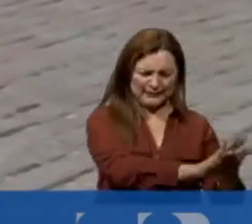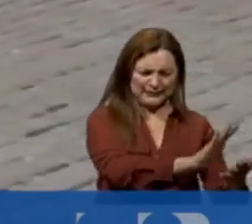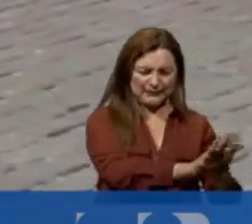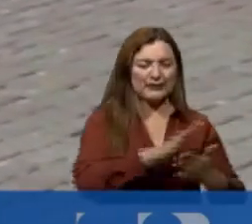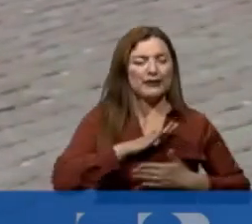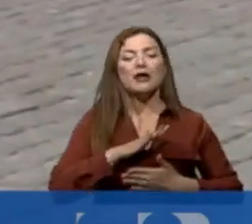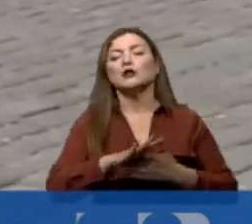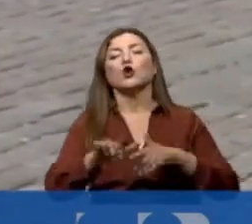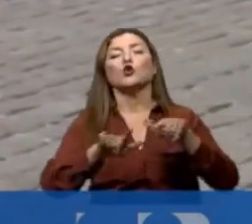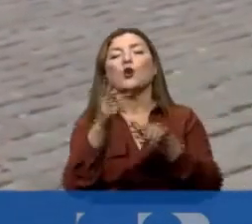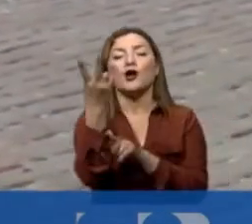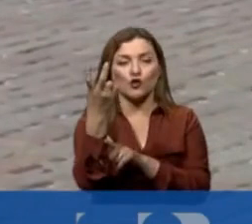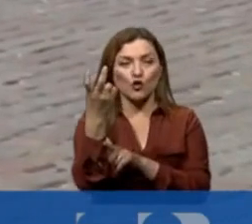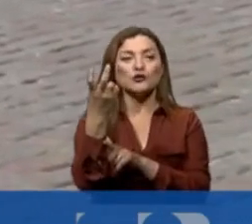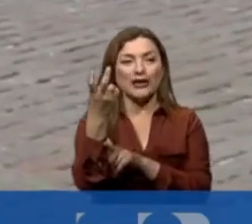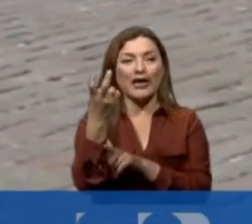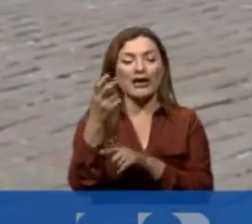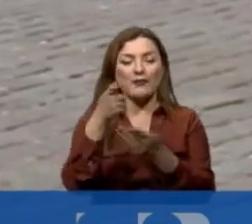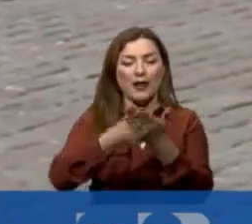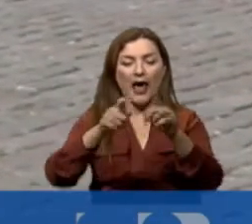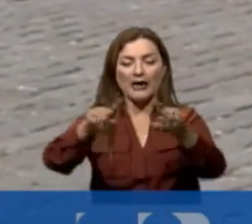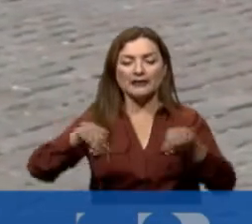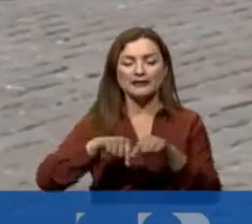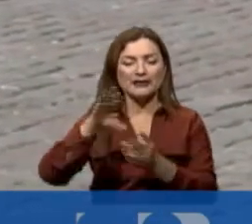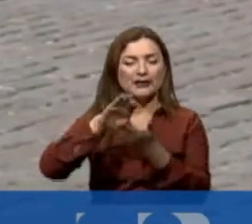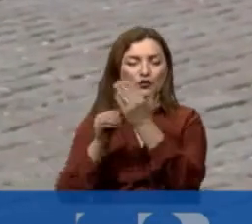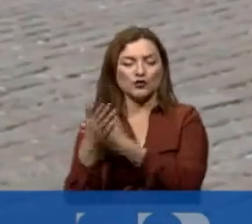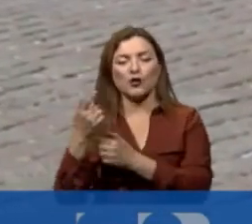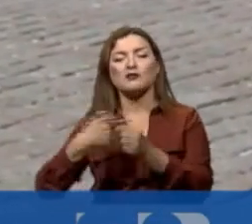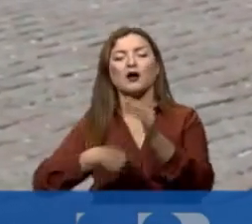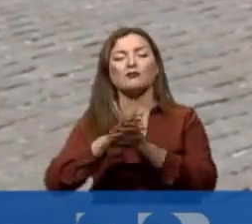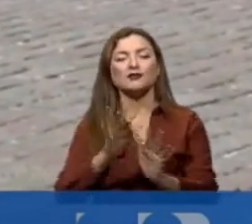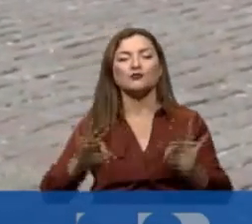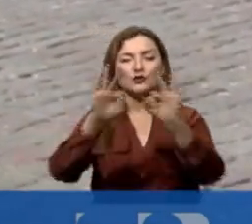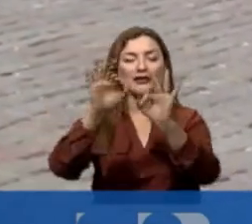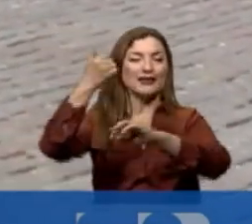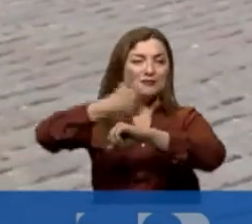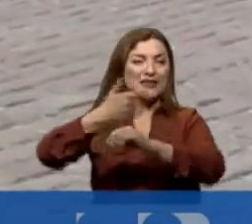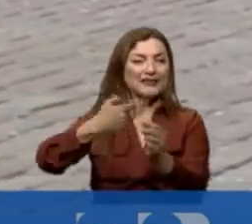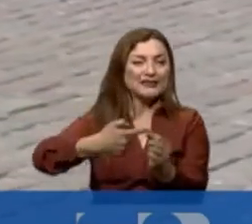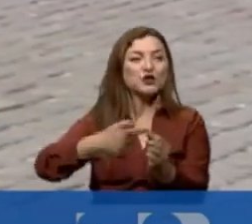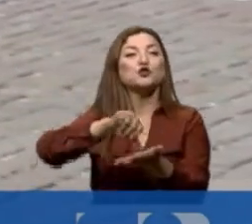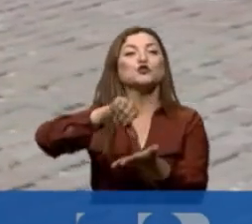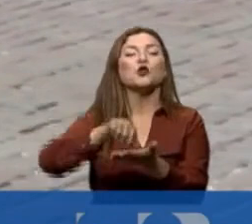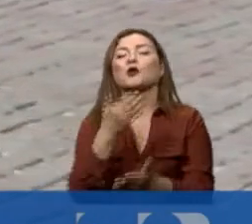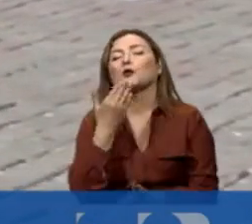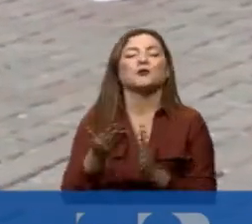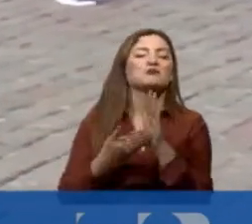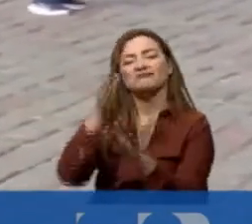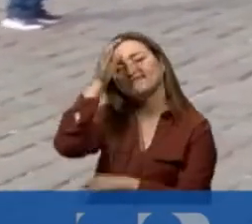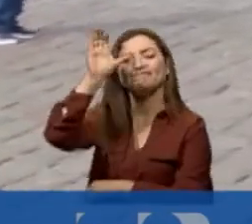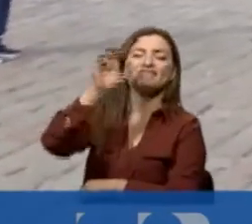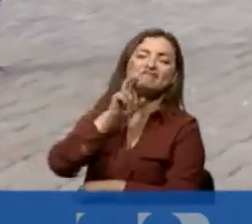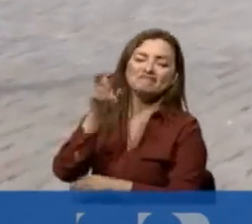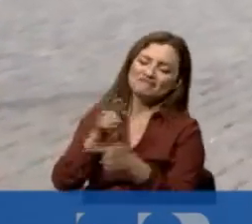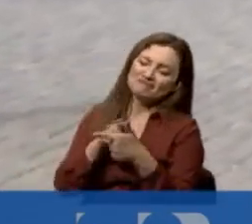Centro Histórico, nuestro casco colonial, pues que es un lugar emblemático de nuestra capital, y aquí es una ciudad donde tenemos cultura,